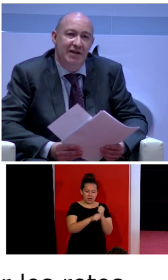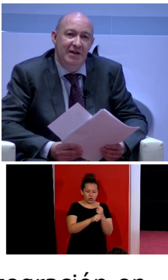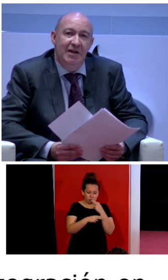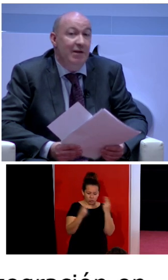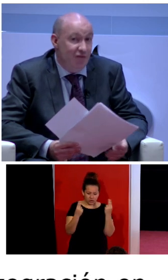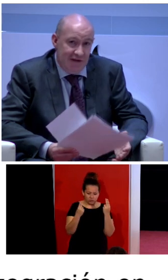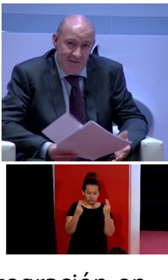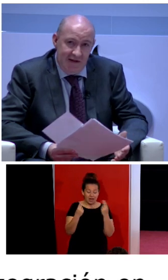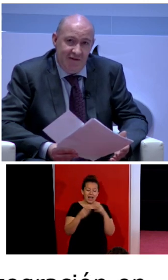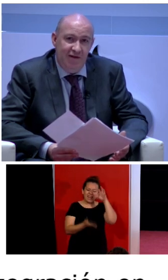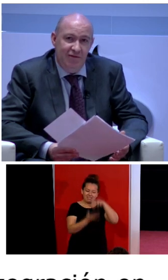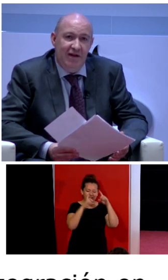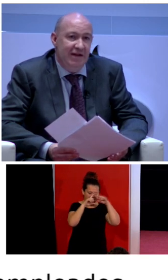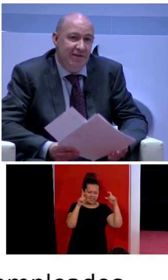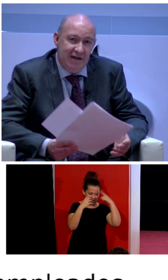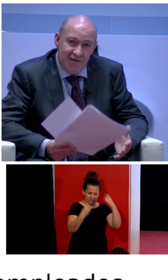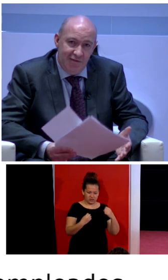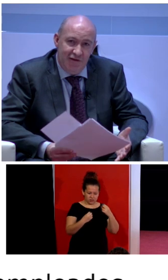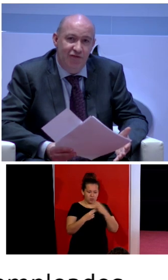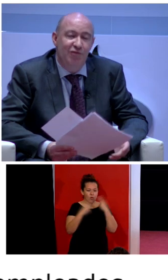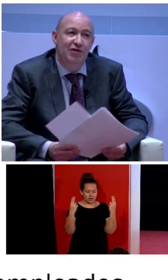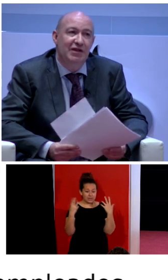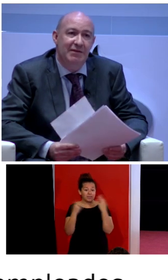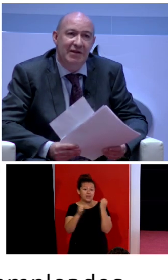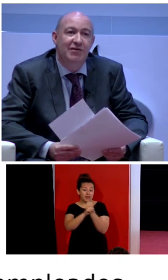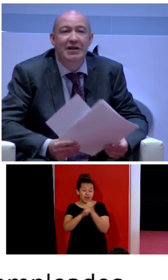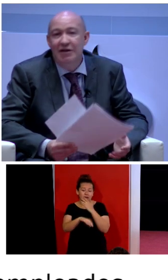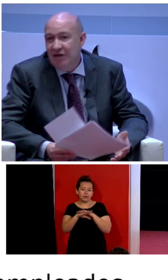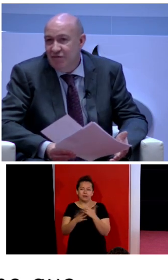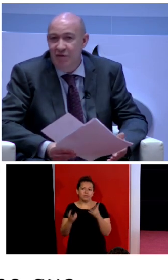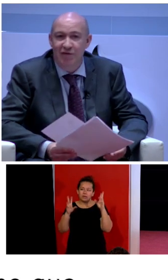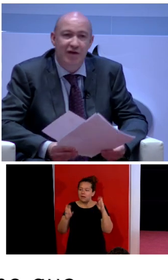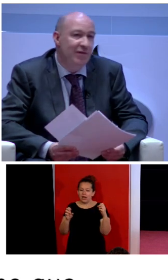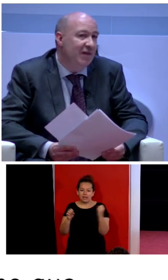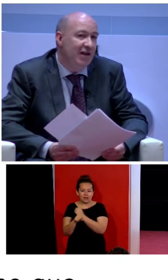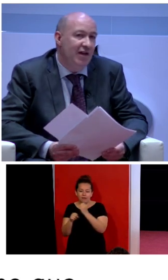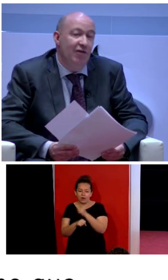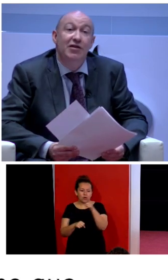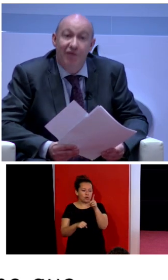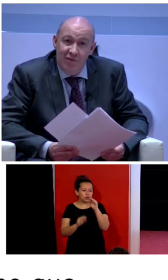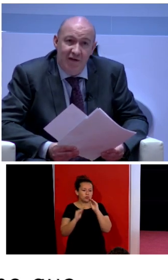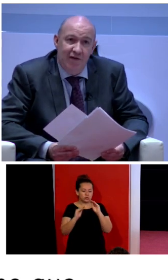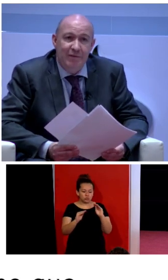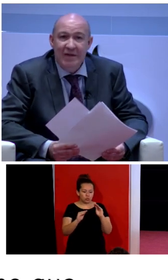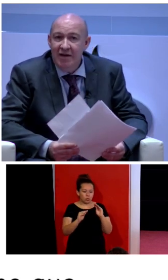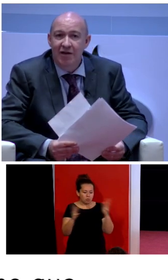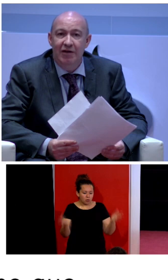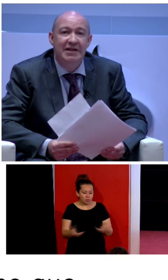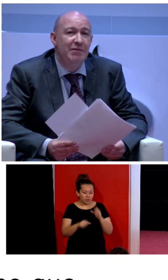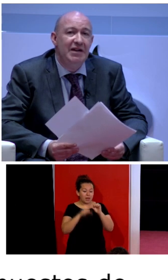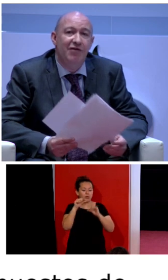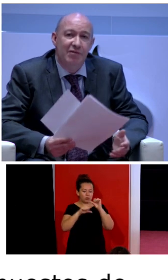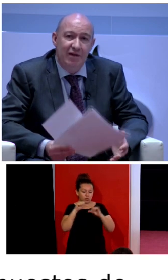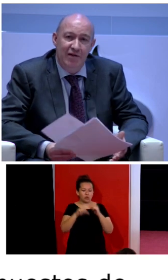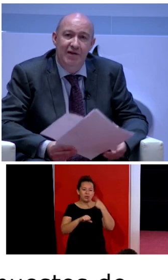personas. Hay mucho que trabajar, sin duda. Hay que trabajar sobre lo que son sus puestos de trabajo, lo que es su promoción, lo que es su formación, lo que es